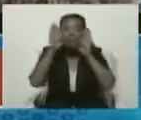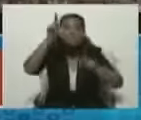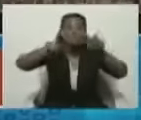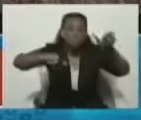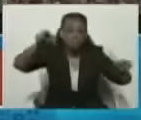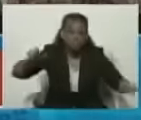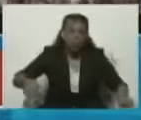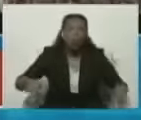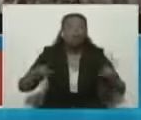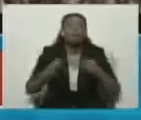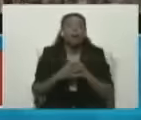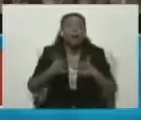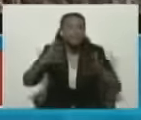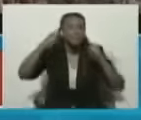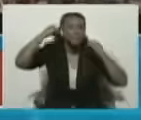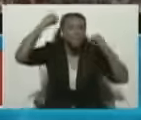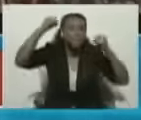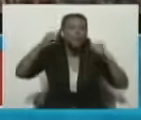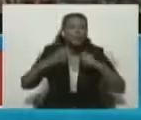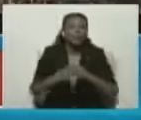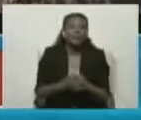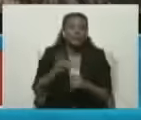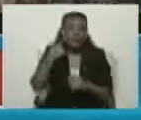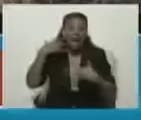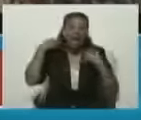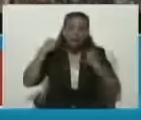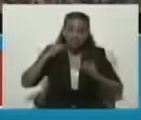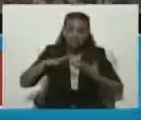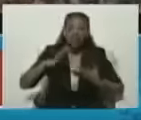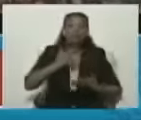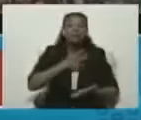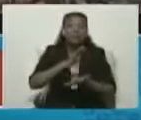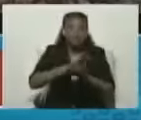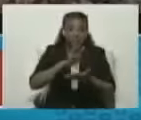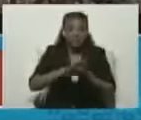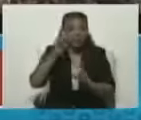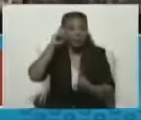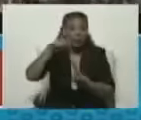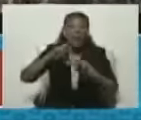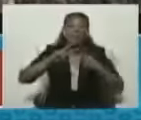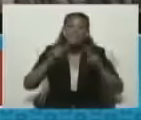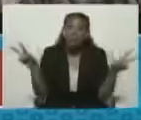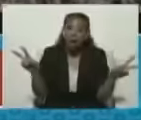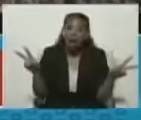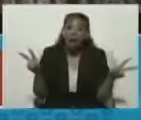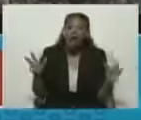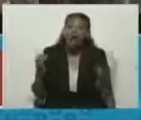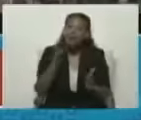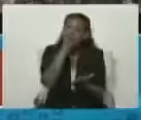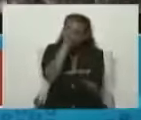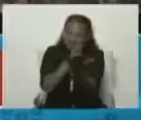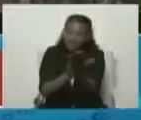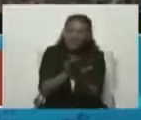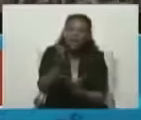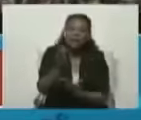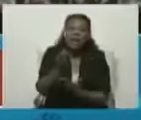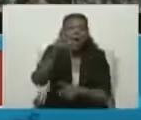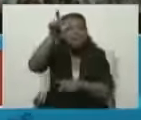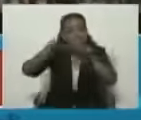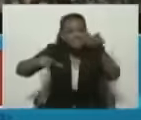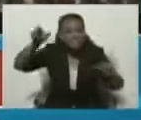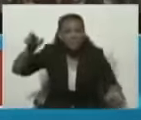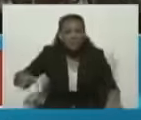pueblo la gran victoria que garantiza la tranquilidad, la paz y la lealtad a los más